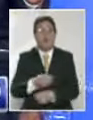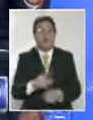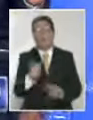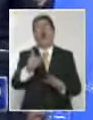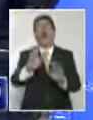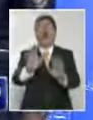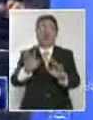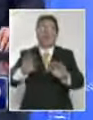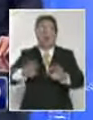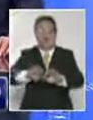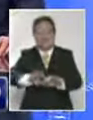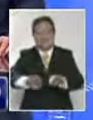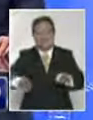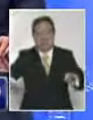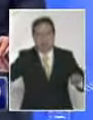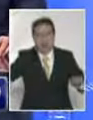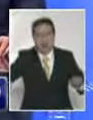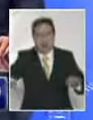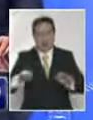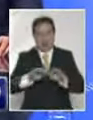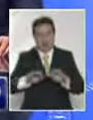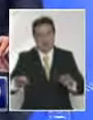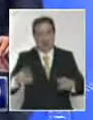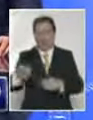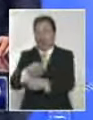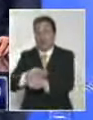Separemos las cosas. Separemos las cosas.